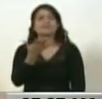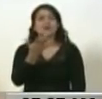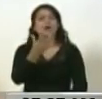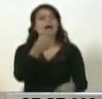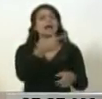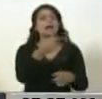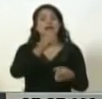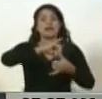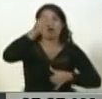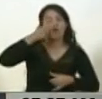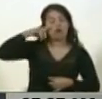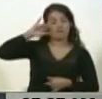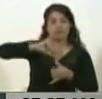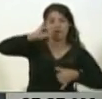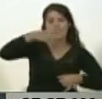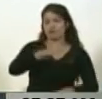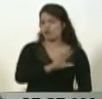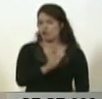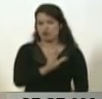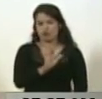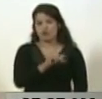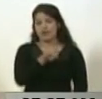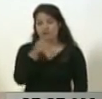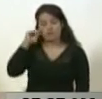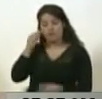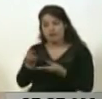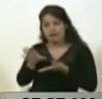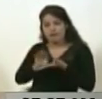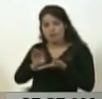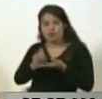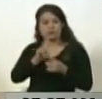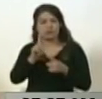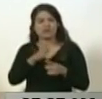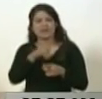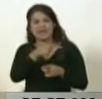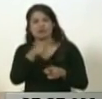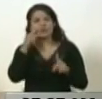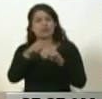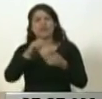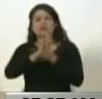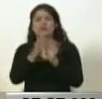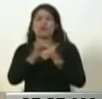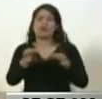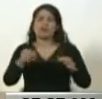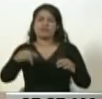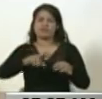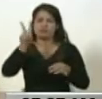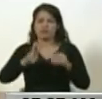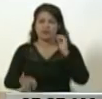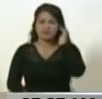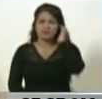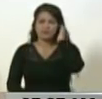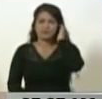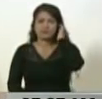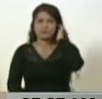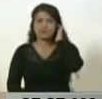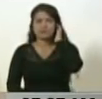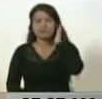especulativo que lo que busca es destruir la moneda nacional. Ahora, nosotros estamos preparados